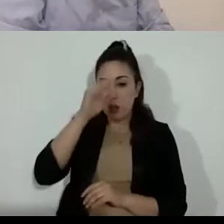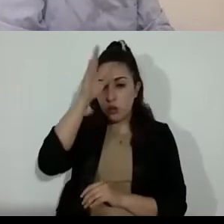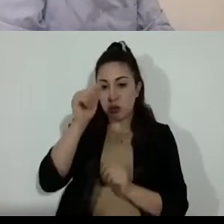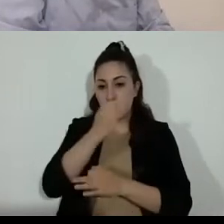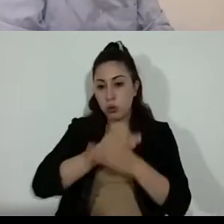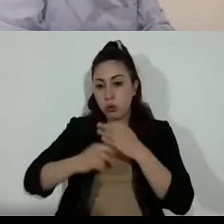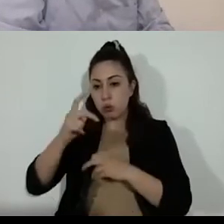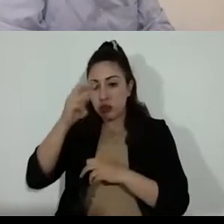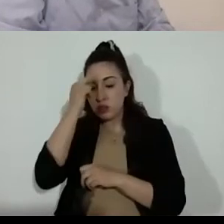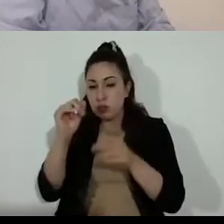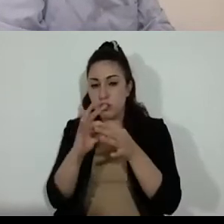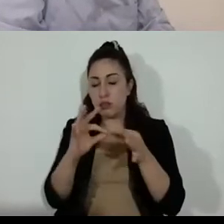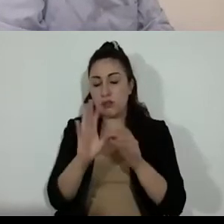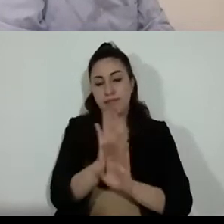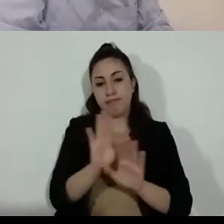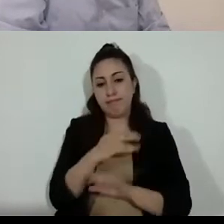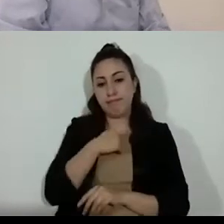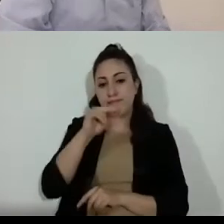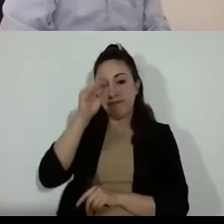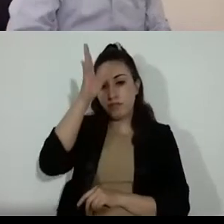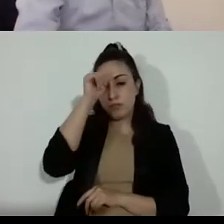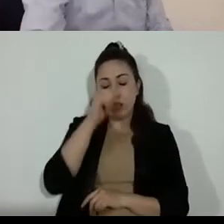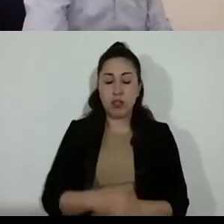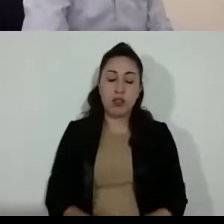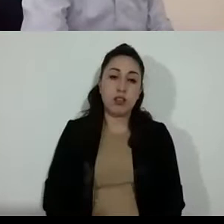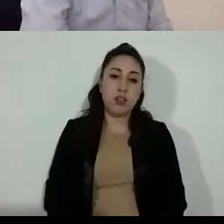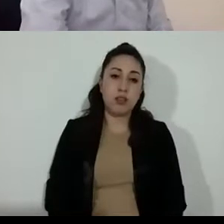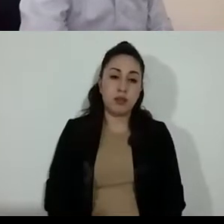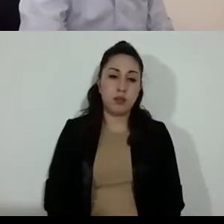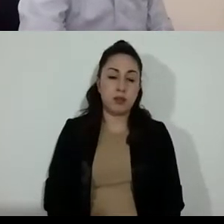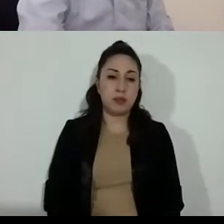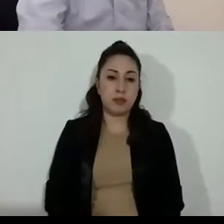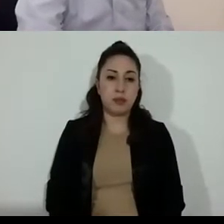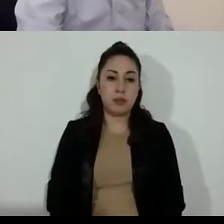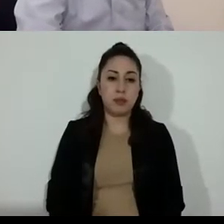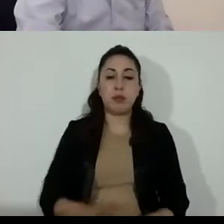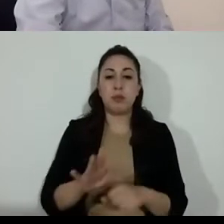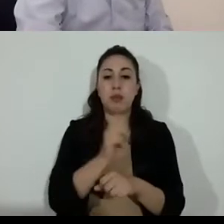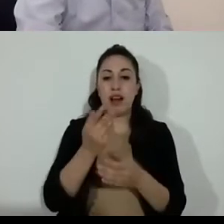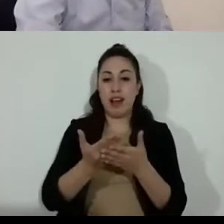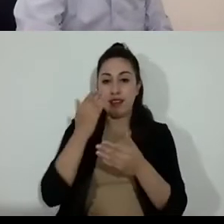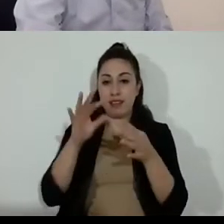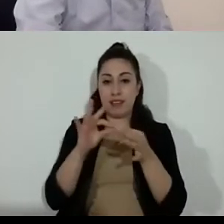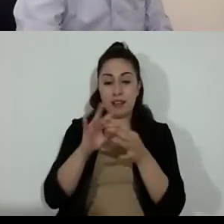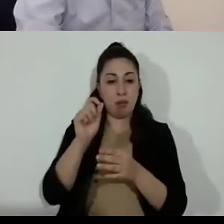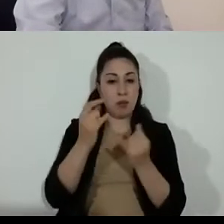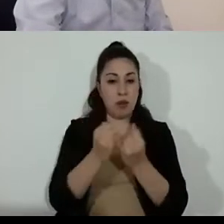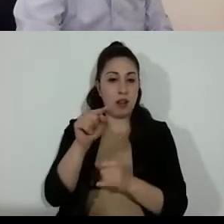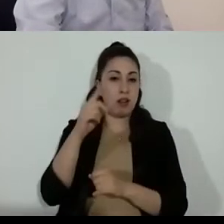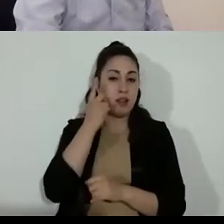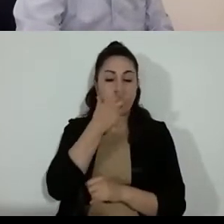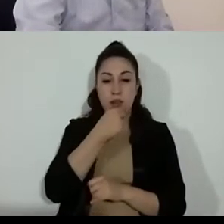criterio, porque, como bien precisaba también el diputado Gaviño, nada tiene que